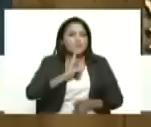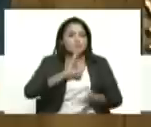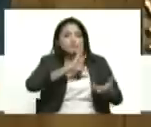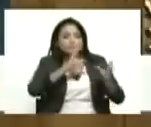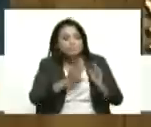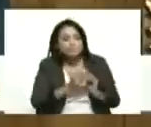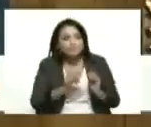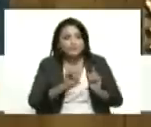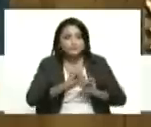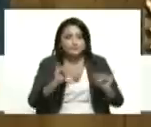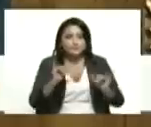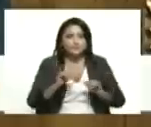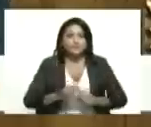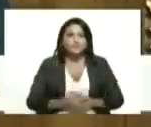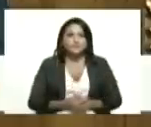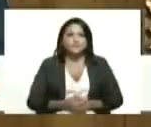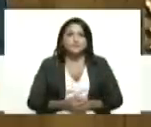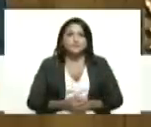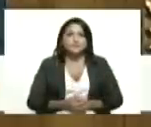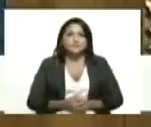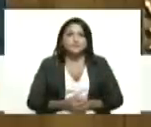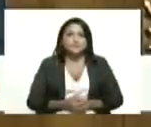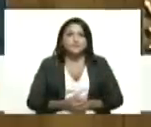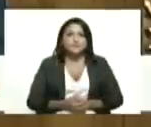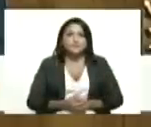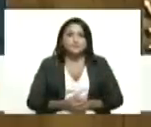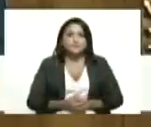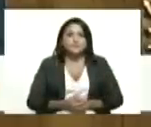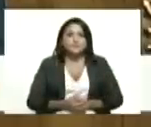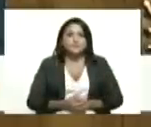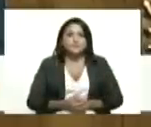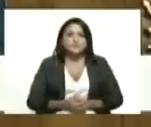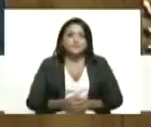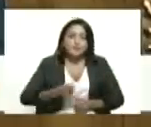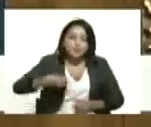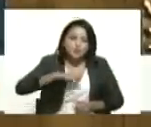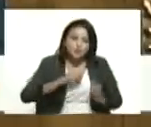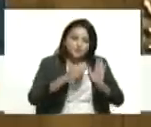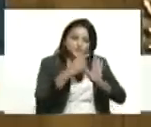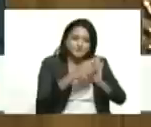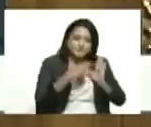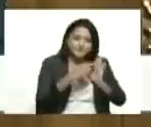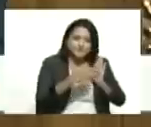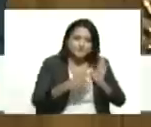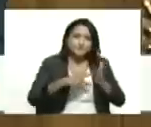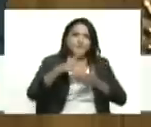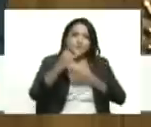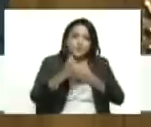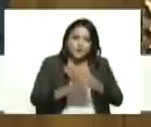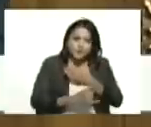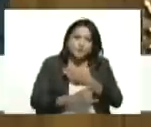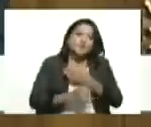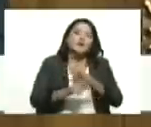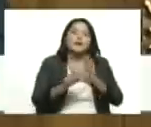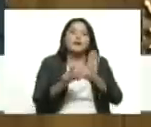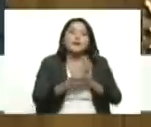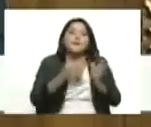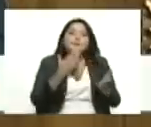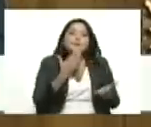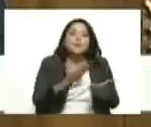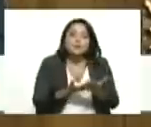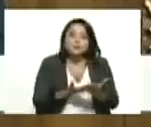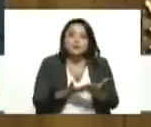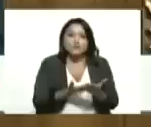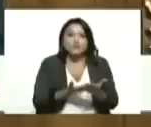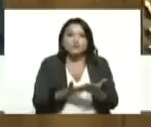cita. Hemos dado una primera lectura al proyecto de ley propuesto,